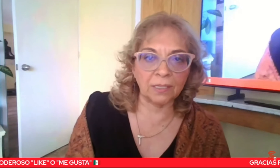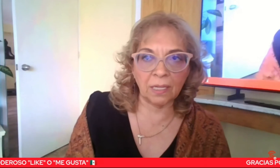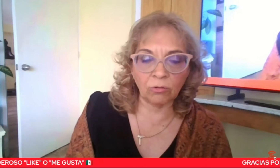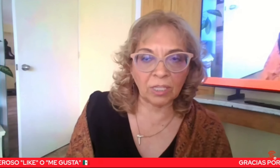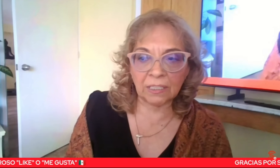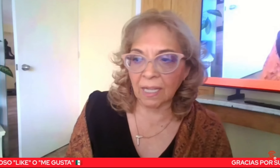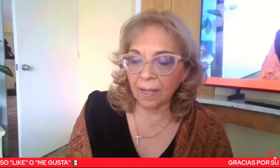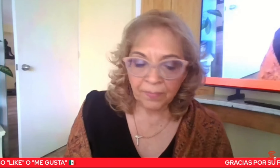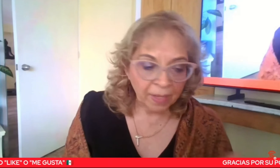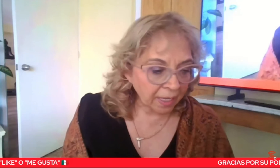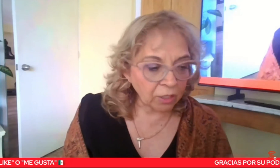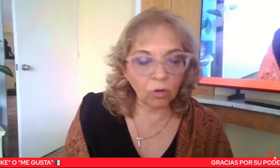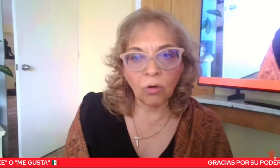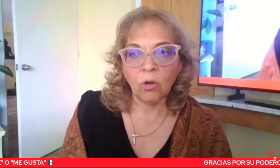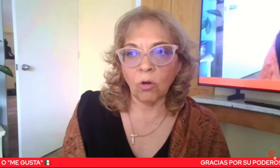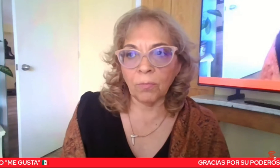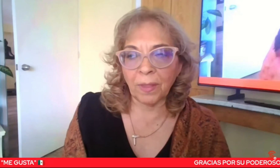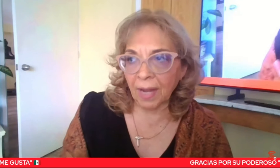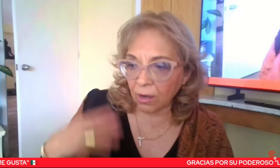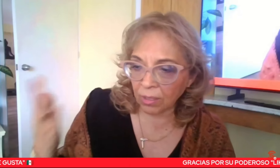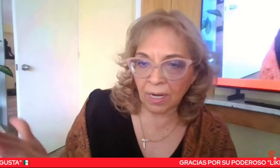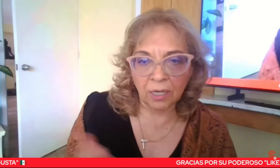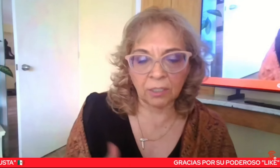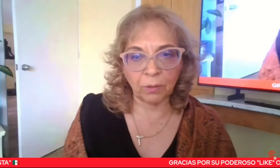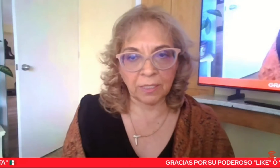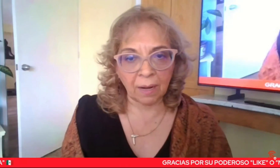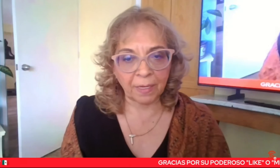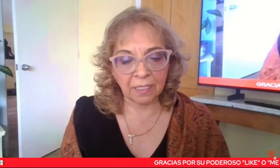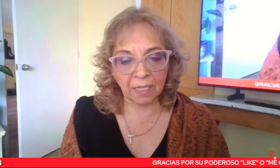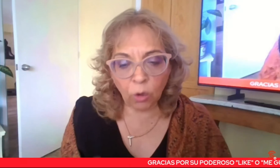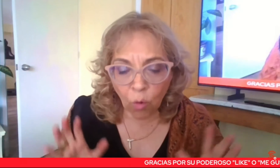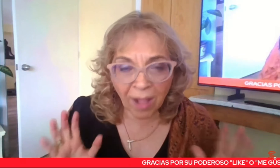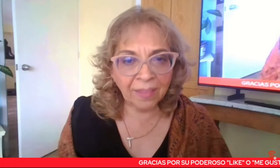importante noticia que dio hoy Pedrero y de la respuesta de la